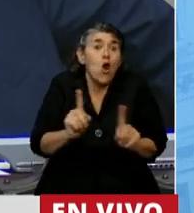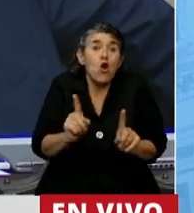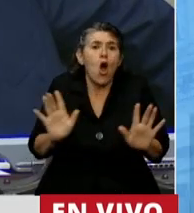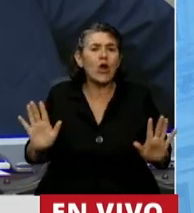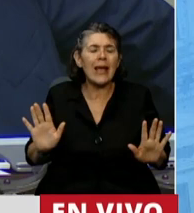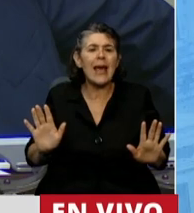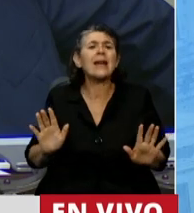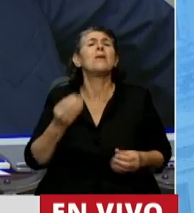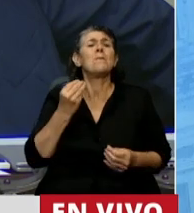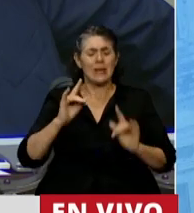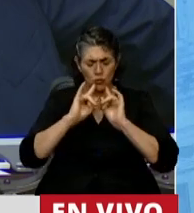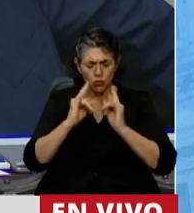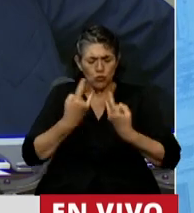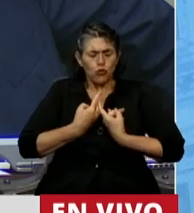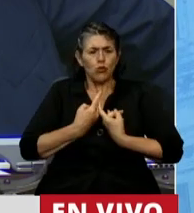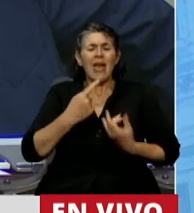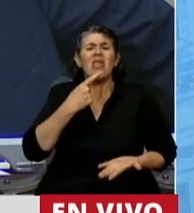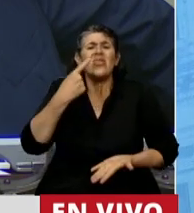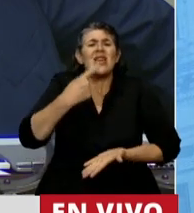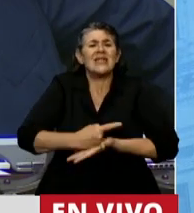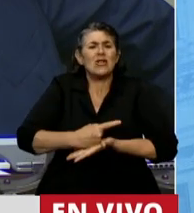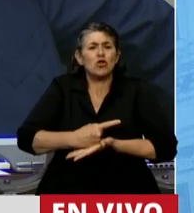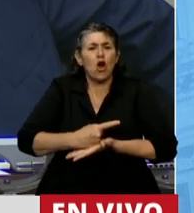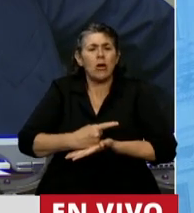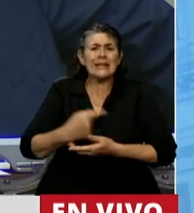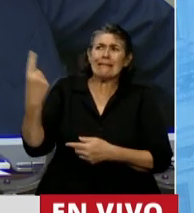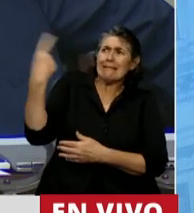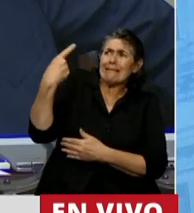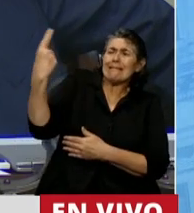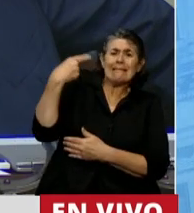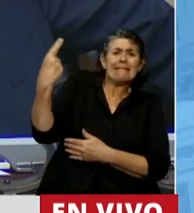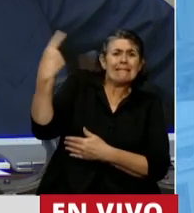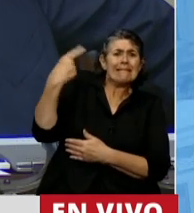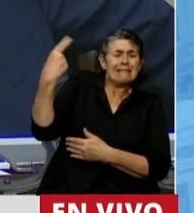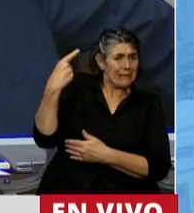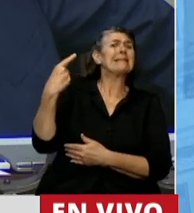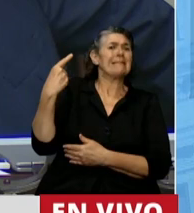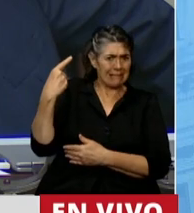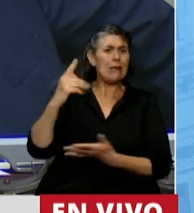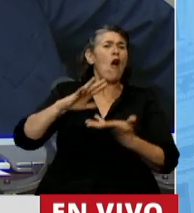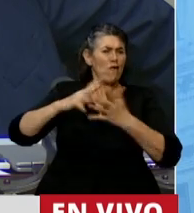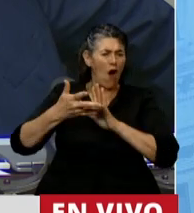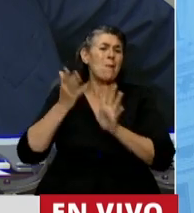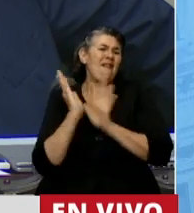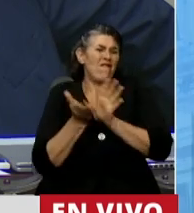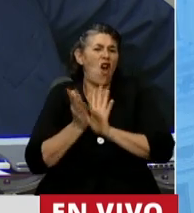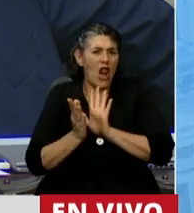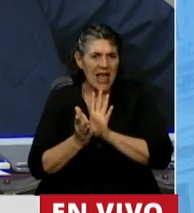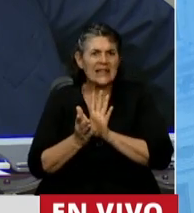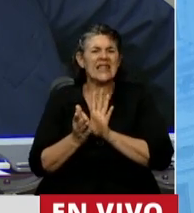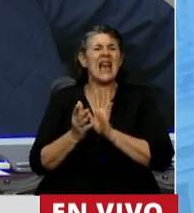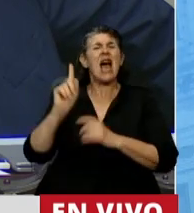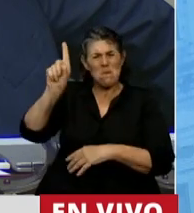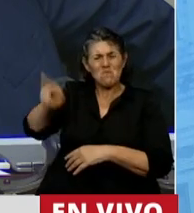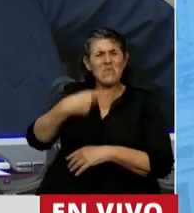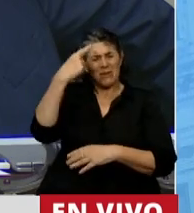el derecho a la autonomía sobre una decisión que, si es forzada, es absolutamente violenta y sí puede ser muy